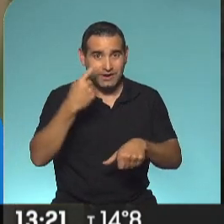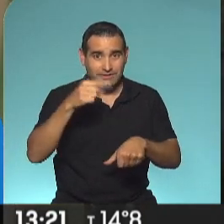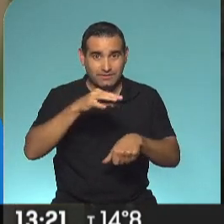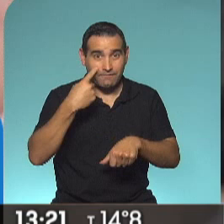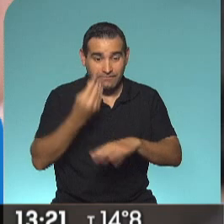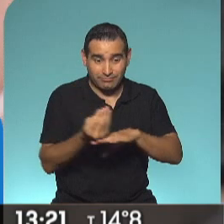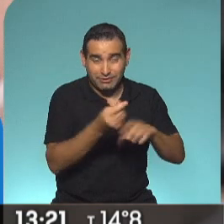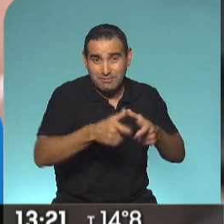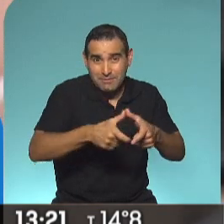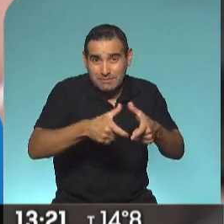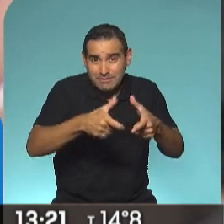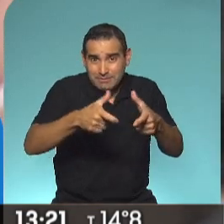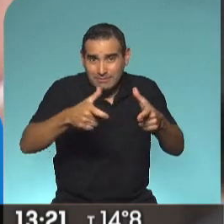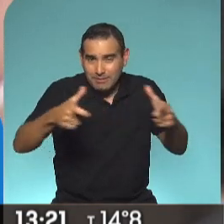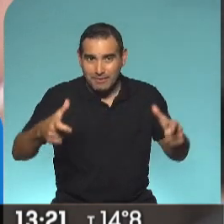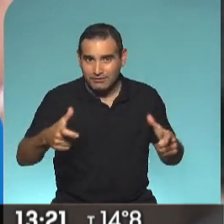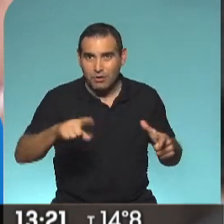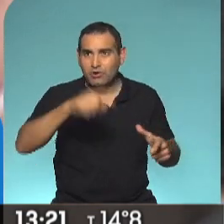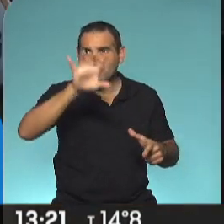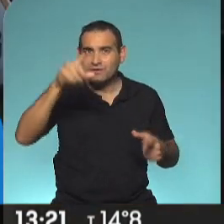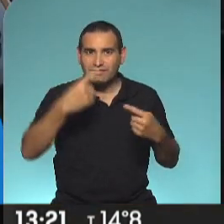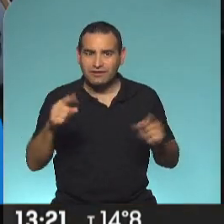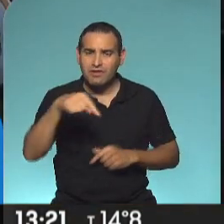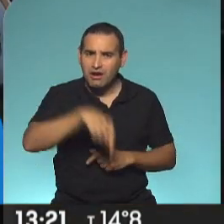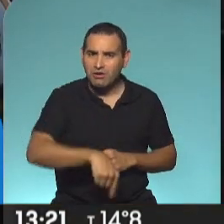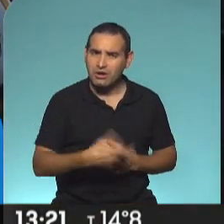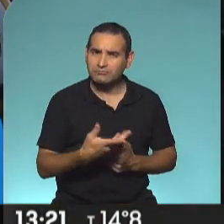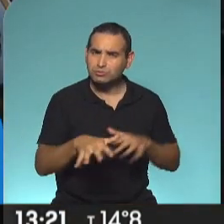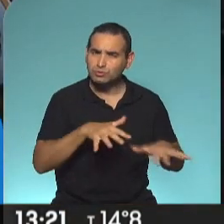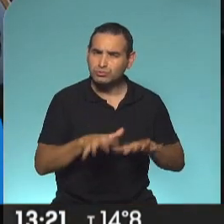ninguna otra provincia. ¿Por qué le toca lo que le toca?